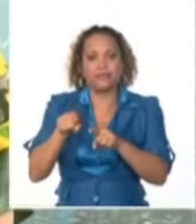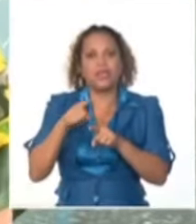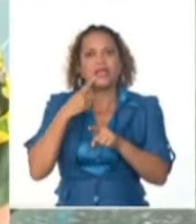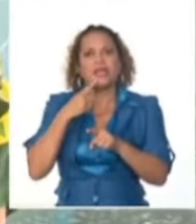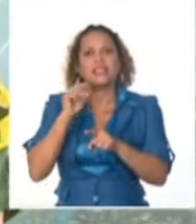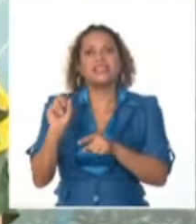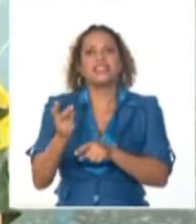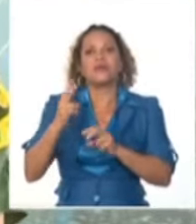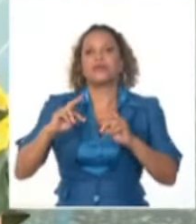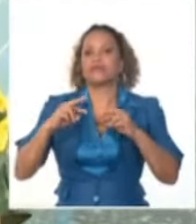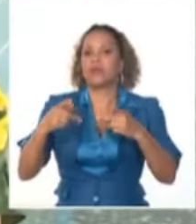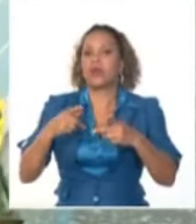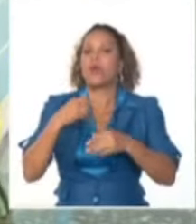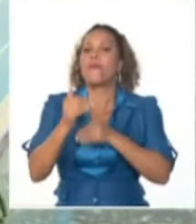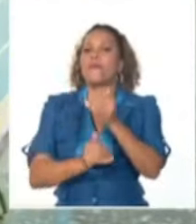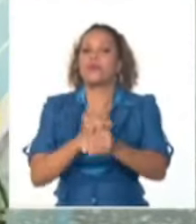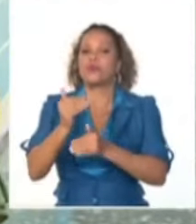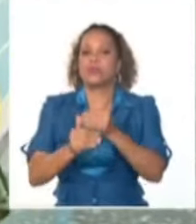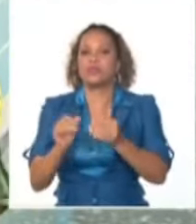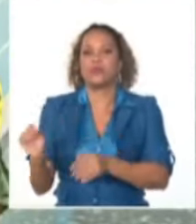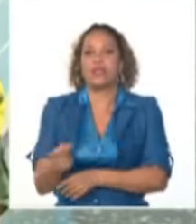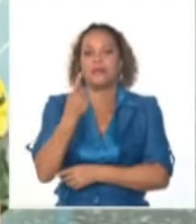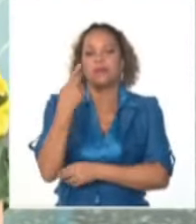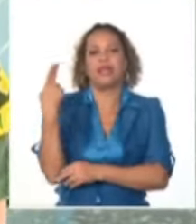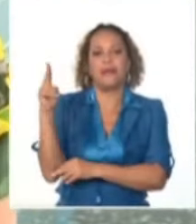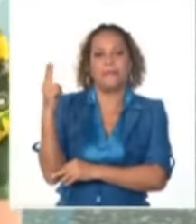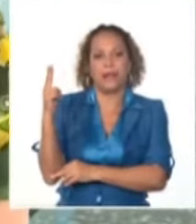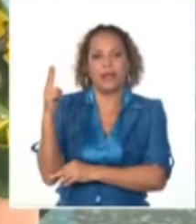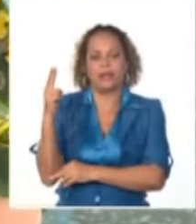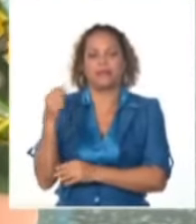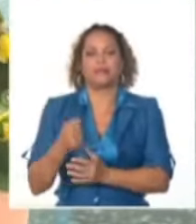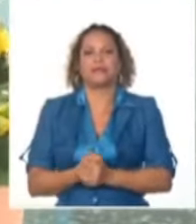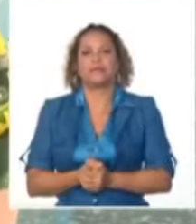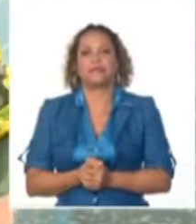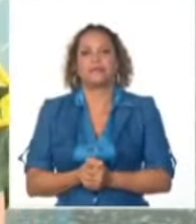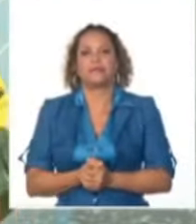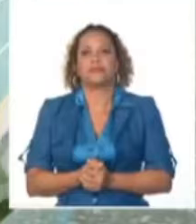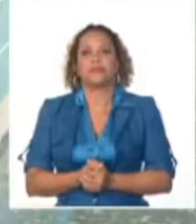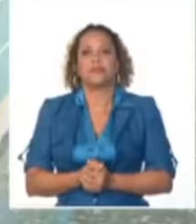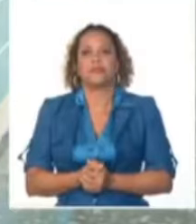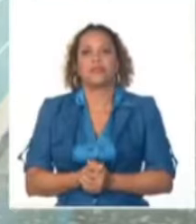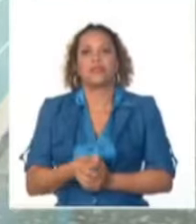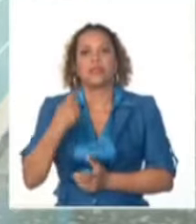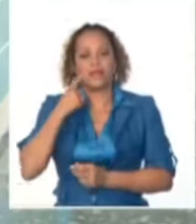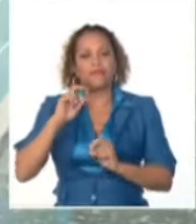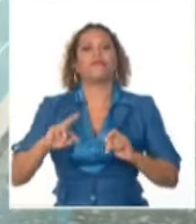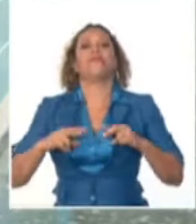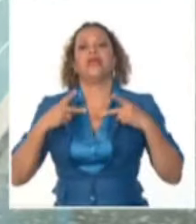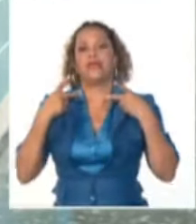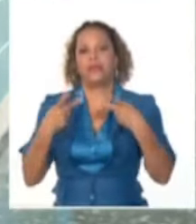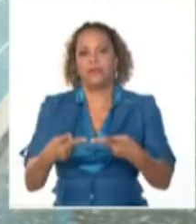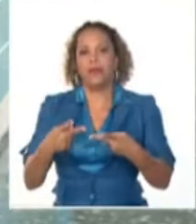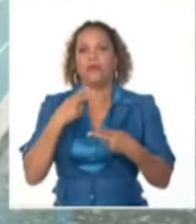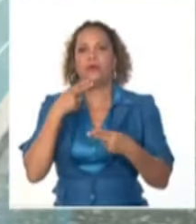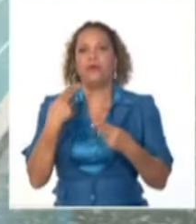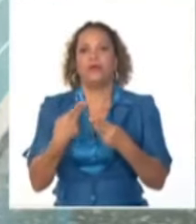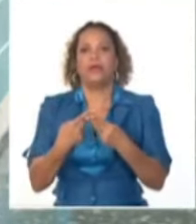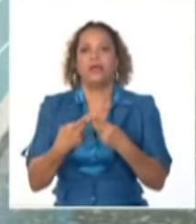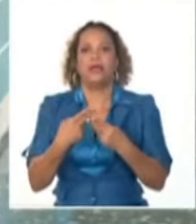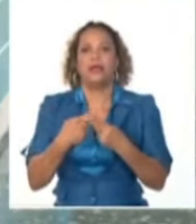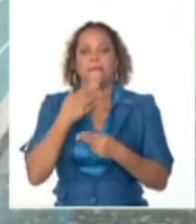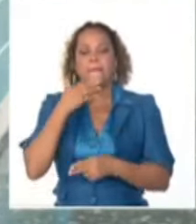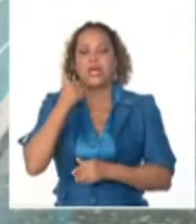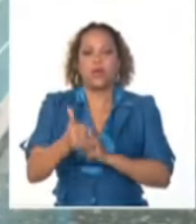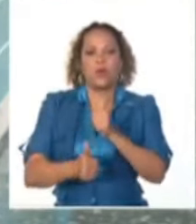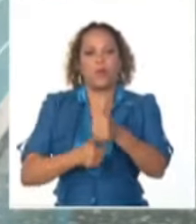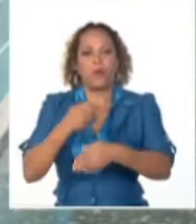proceso, la primera vez obtuvo plata, tuvo la resiliencia y la capacidad de volver hacia las áreas de mejora